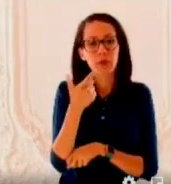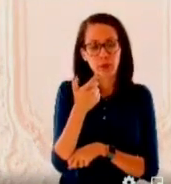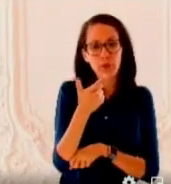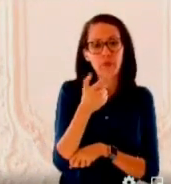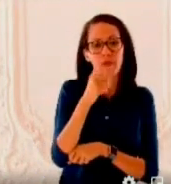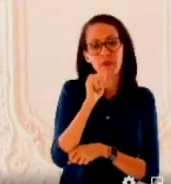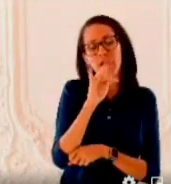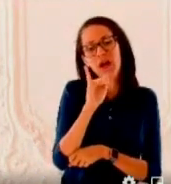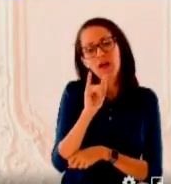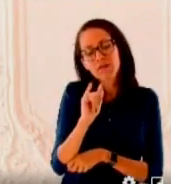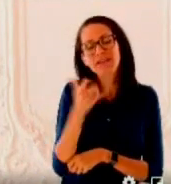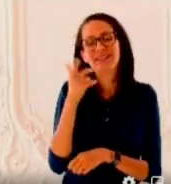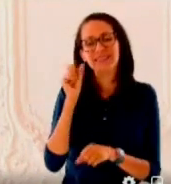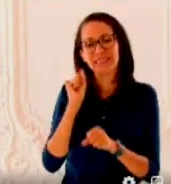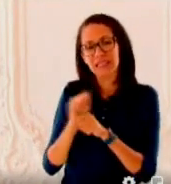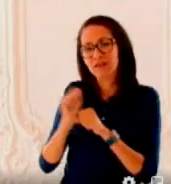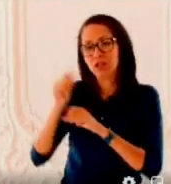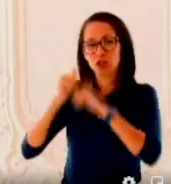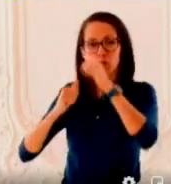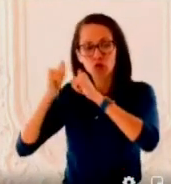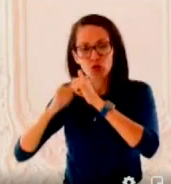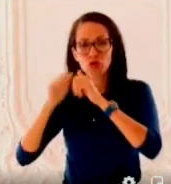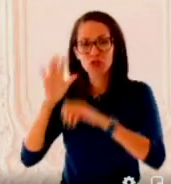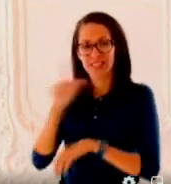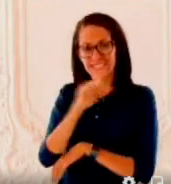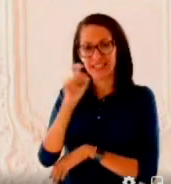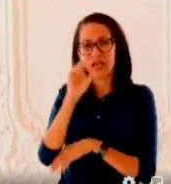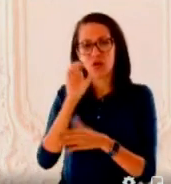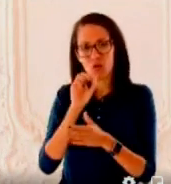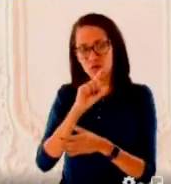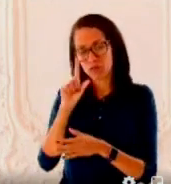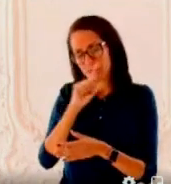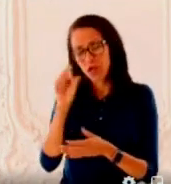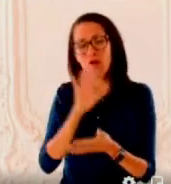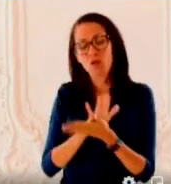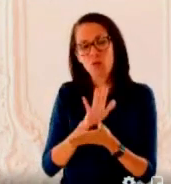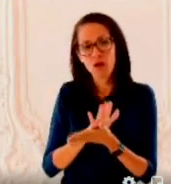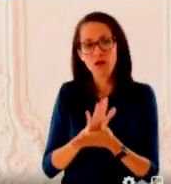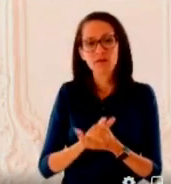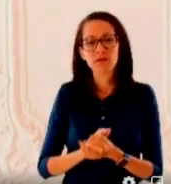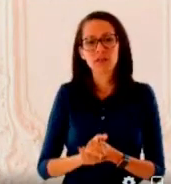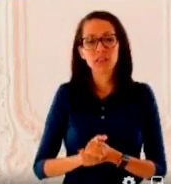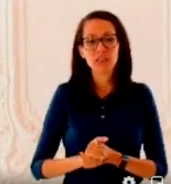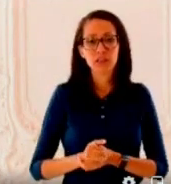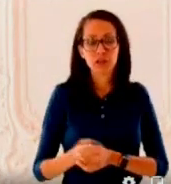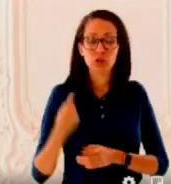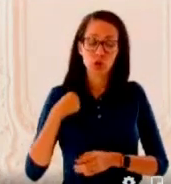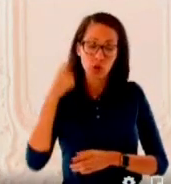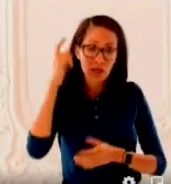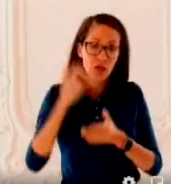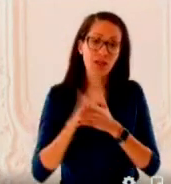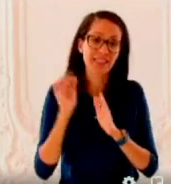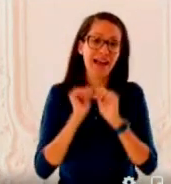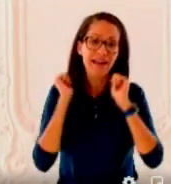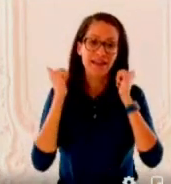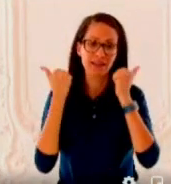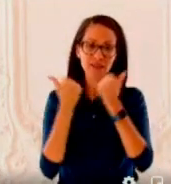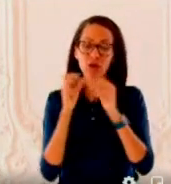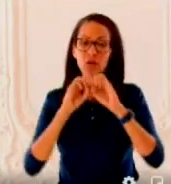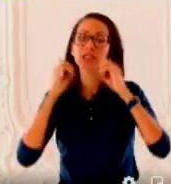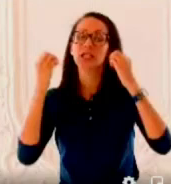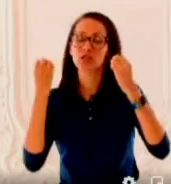rol protagónico en la construcción de esas 100 escuelas. Así que yo vislumbro que esa entidad se estará utilizando